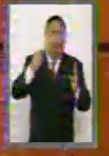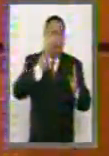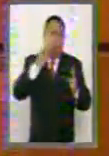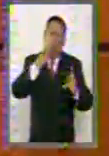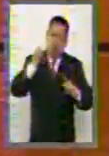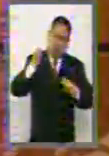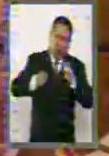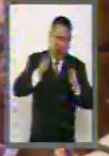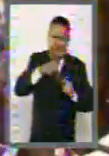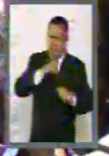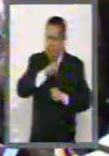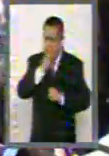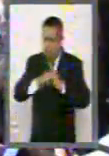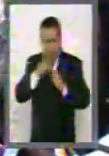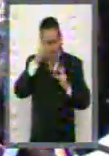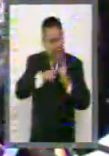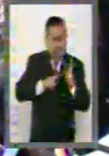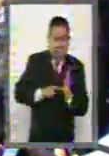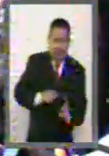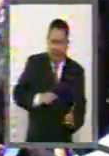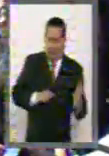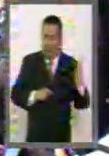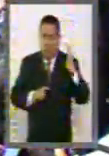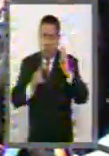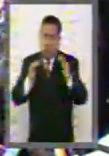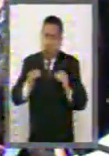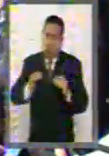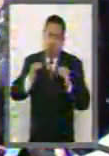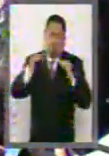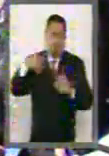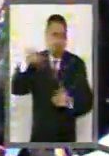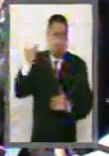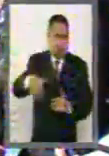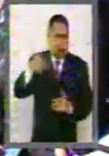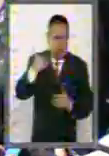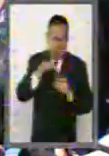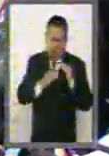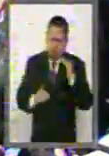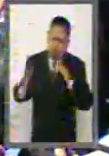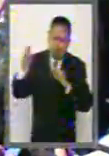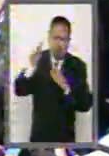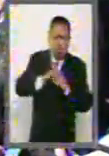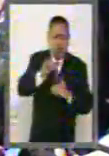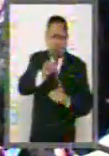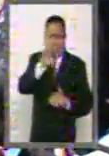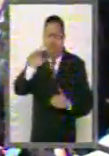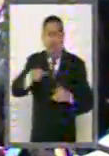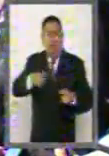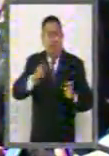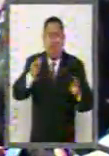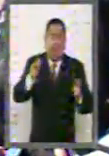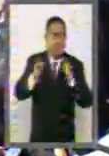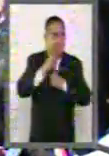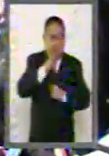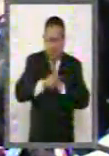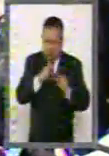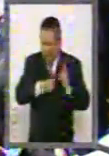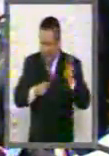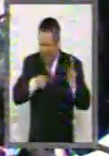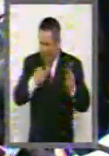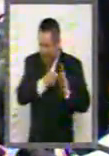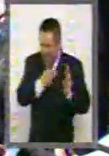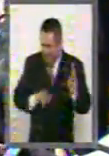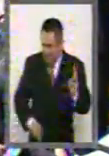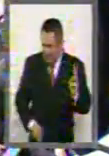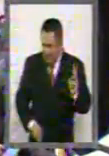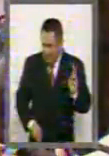hay en el país para ocupar ese extraordinario lugar desde donde se puede transformar a la nación? Quiero